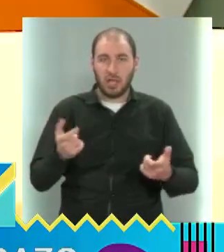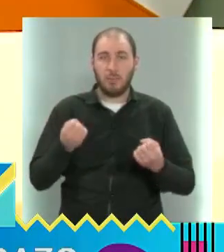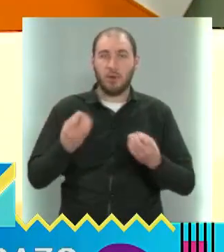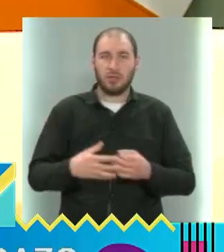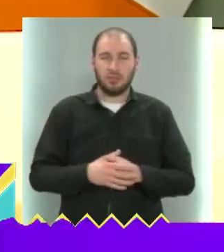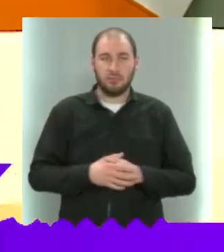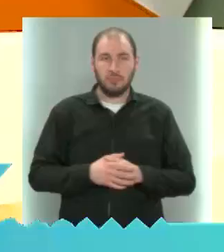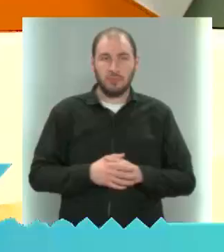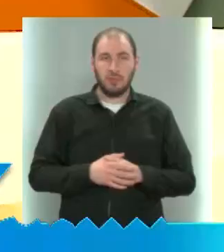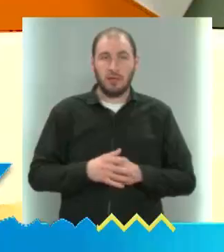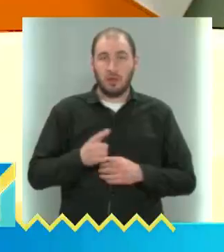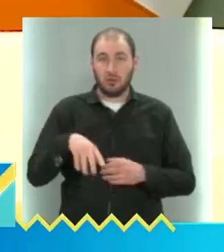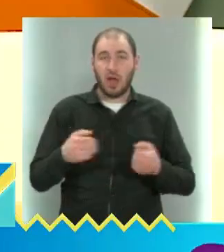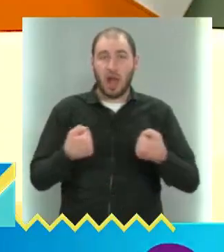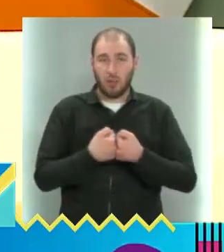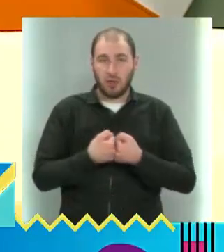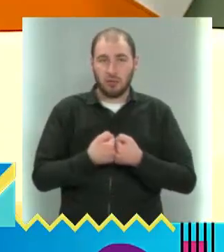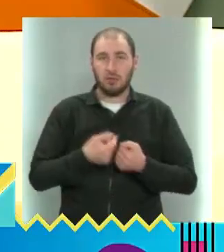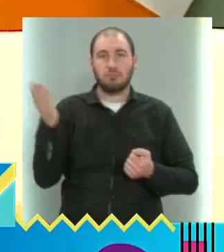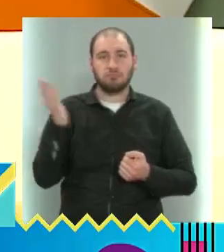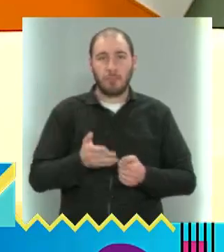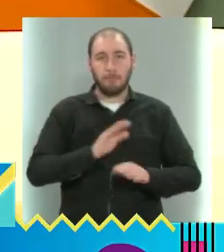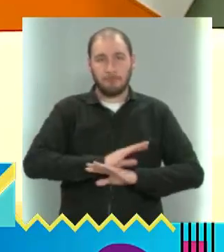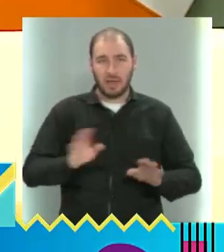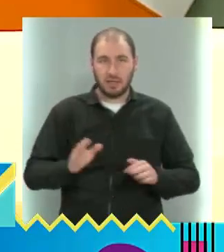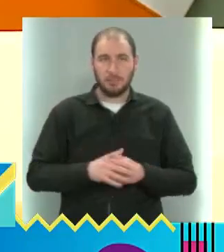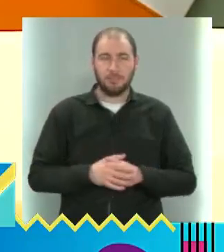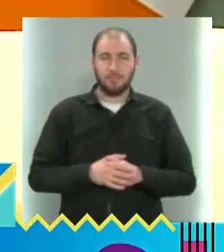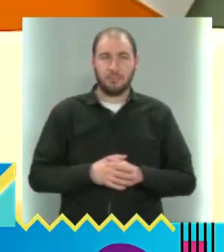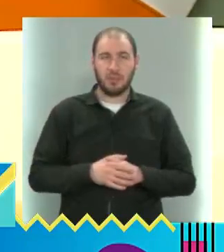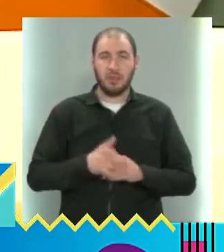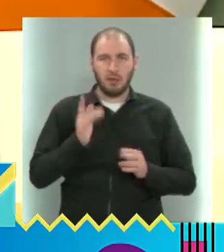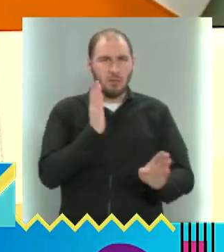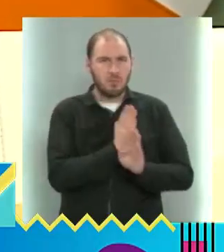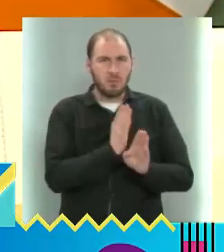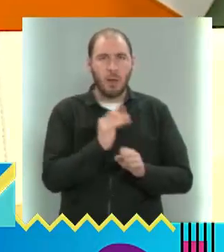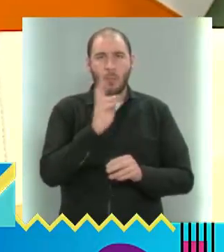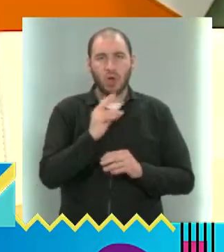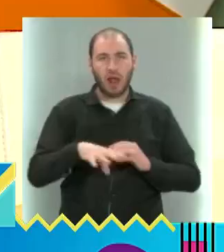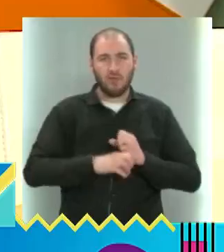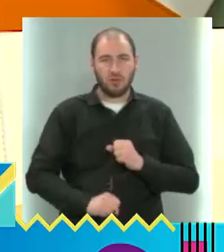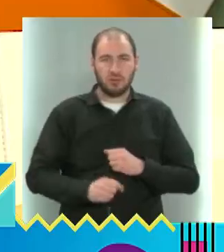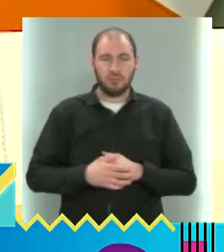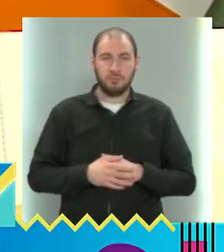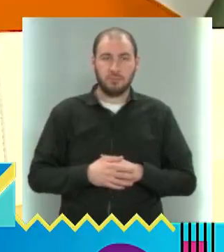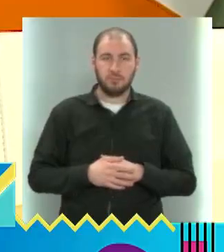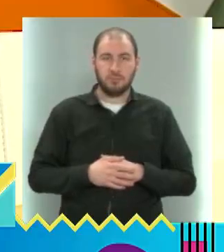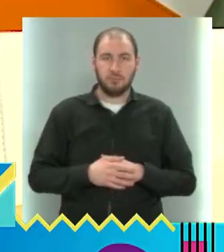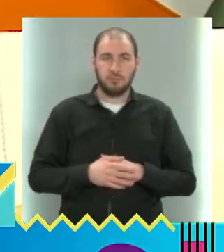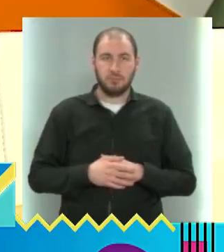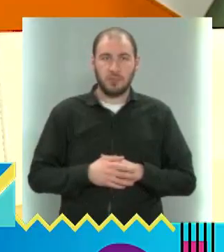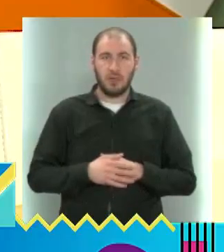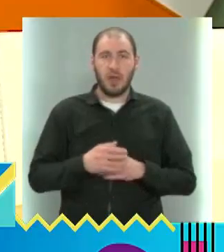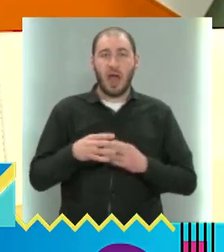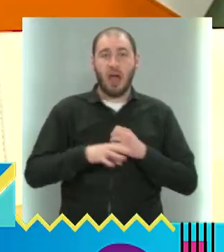bien obviamente estamos de acuerdo en que se deje de criminalizar y de perseguir a aquella mujer que aborta y que en